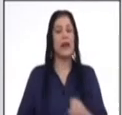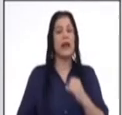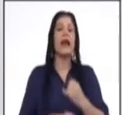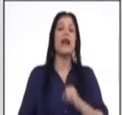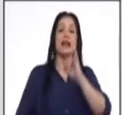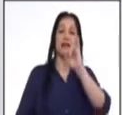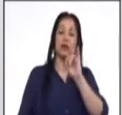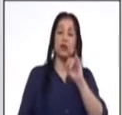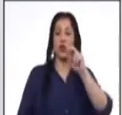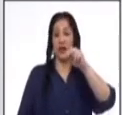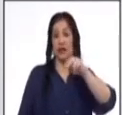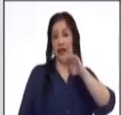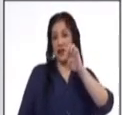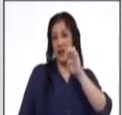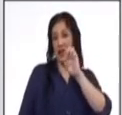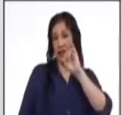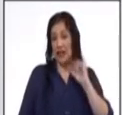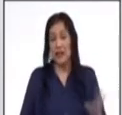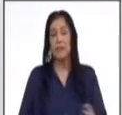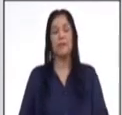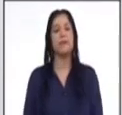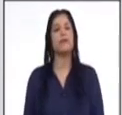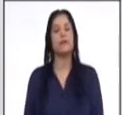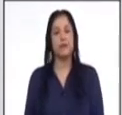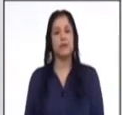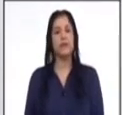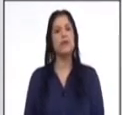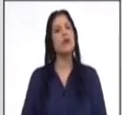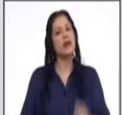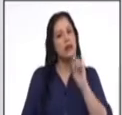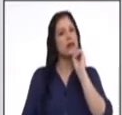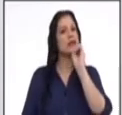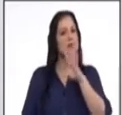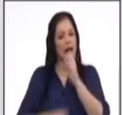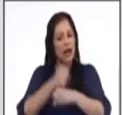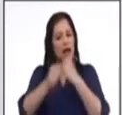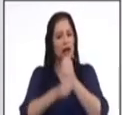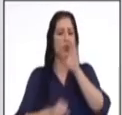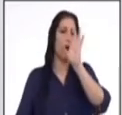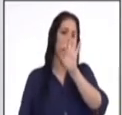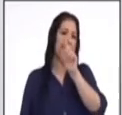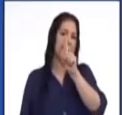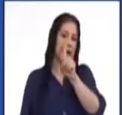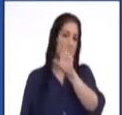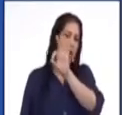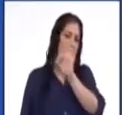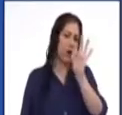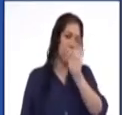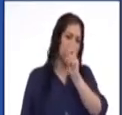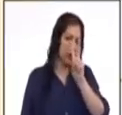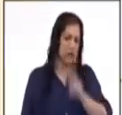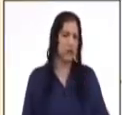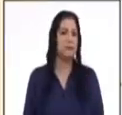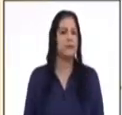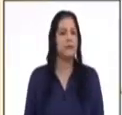Instituto Nacional de Estadística e Informática señalaba en 1992: